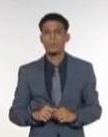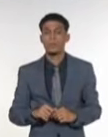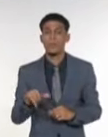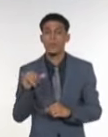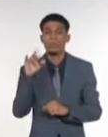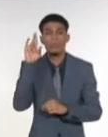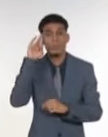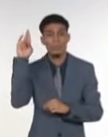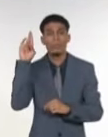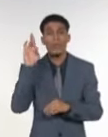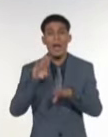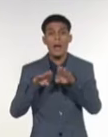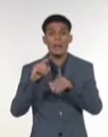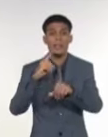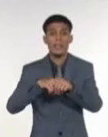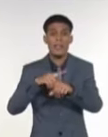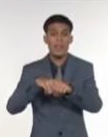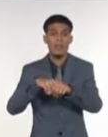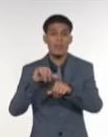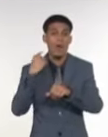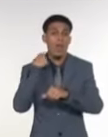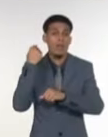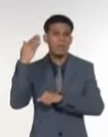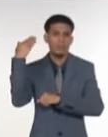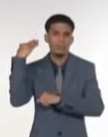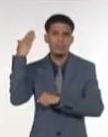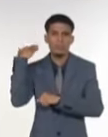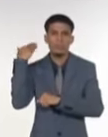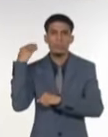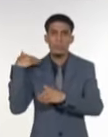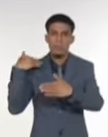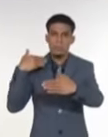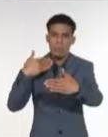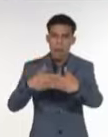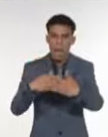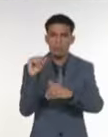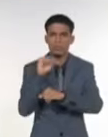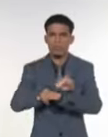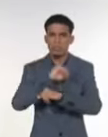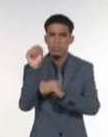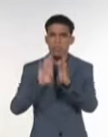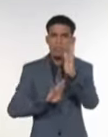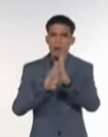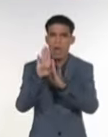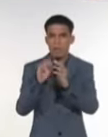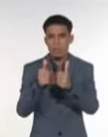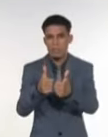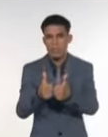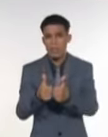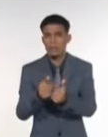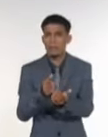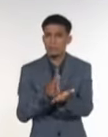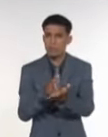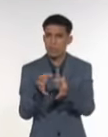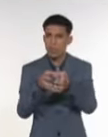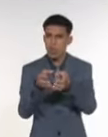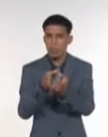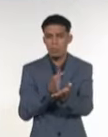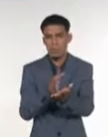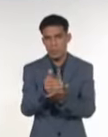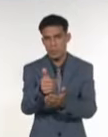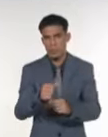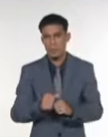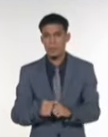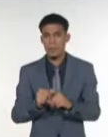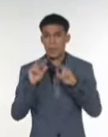siente mucho orgullo de todo lo alcanzado y de la capacidad de reinventarse que ha mantenido este grupo en pie. La vida me ha premiado